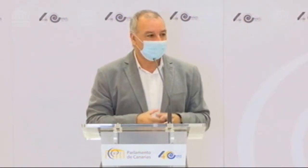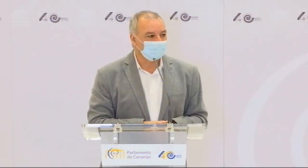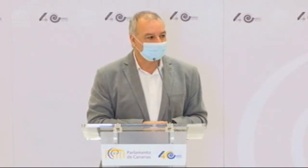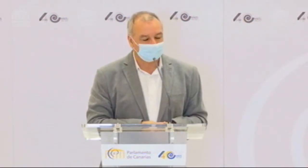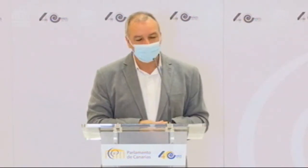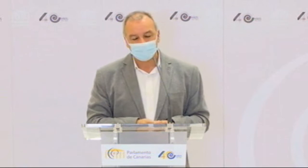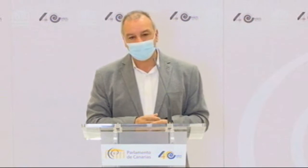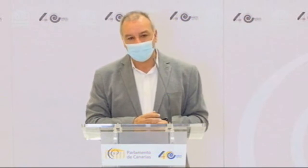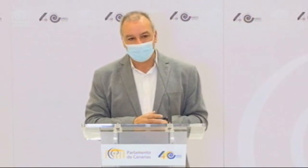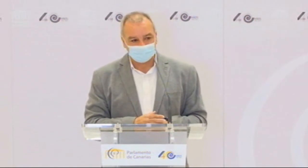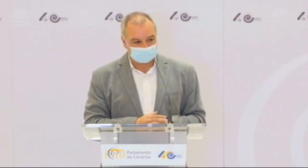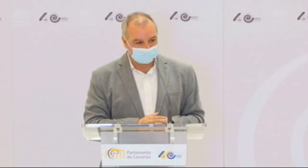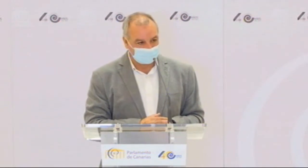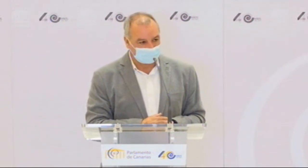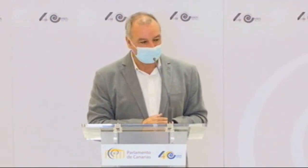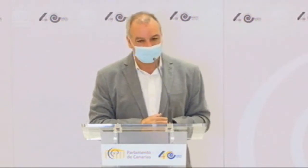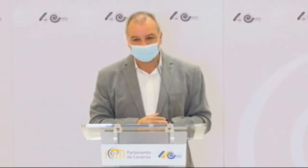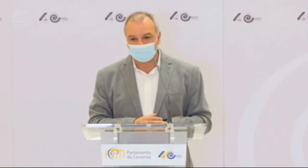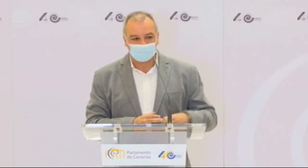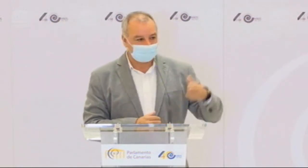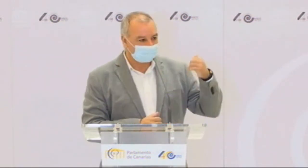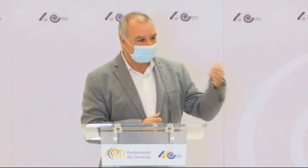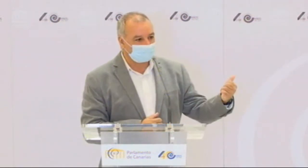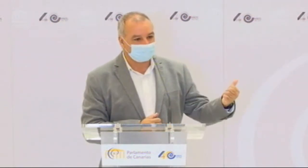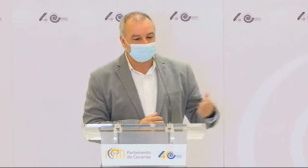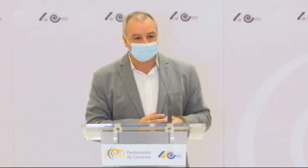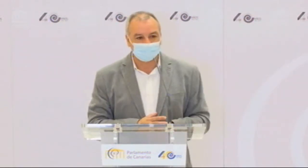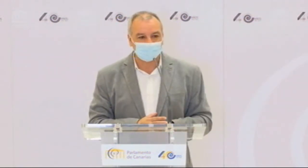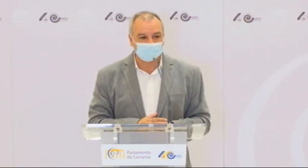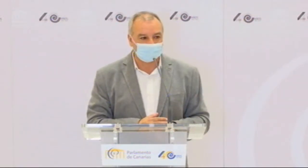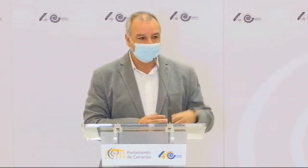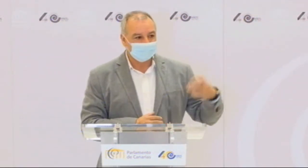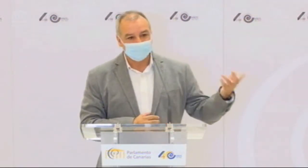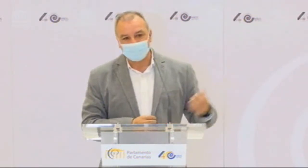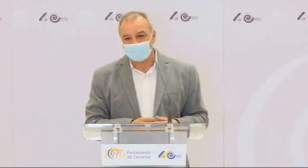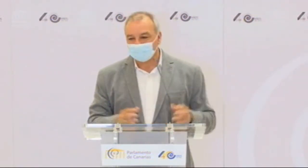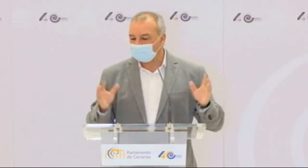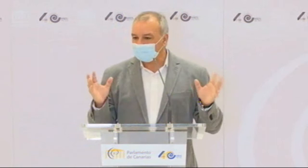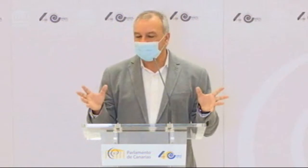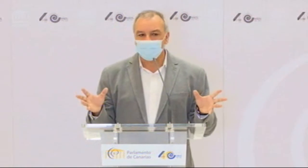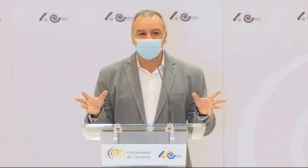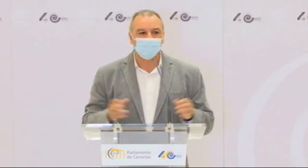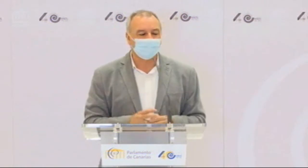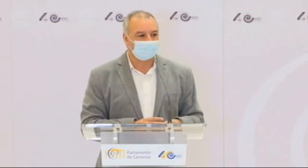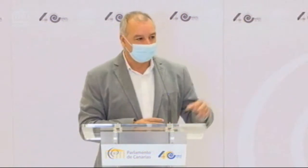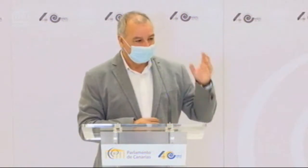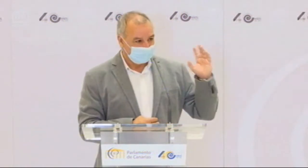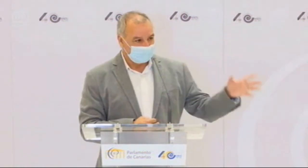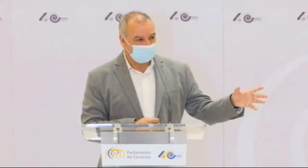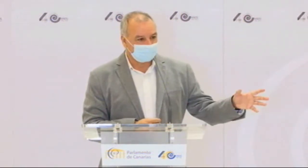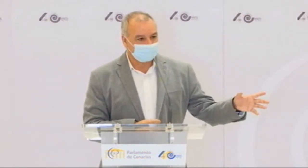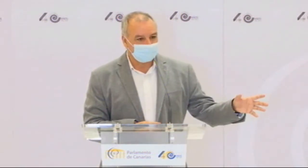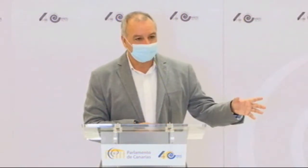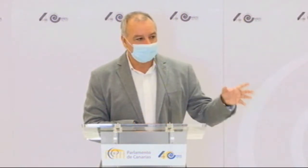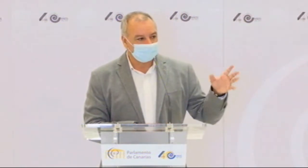el impacto que en ese sentido la crisis ha tenido en Canarias. Hablo de los 630 millones del REACT-EU y dos ejemplos muy claros. El